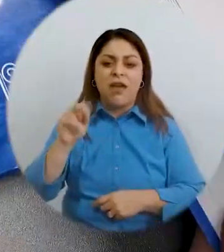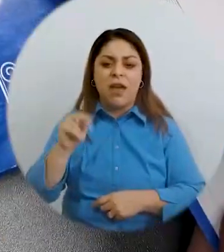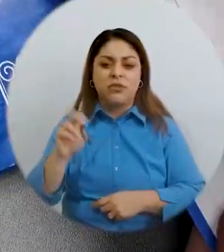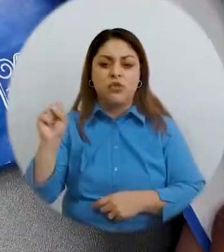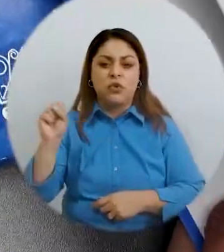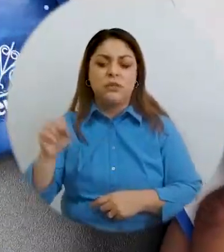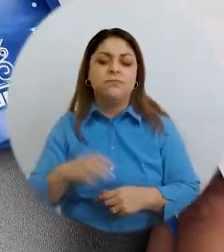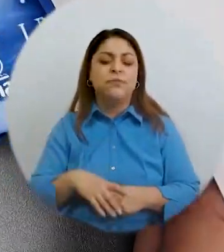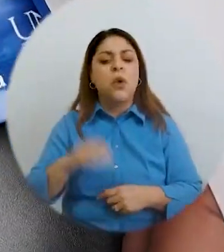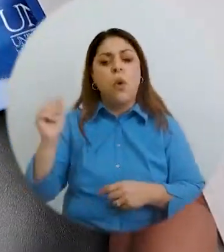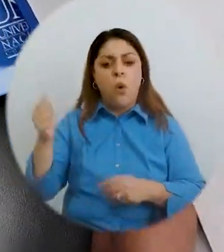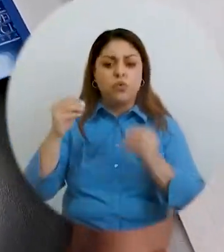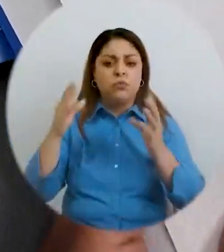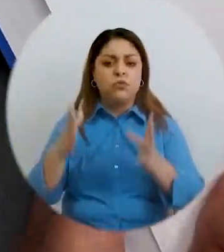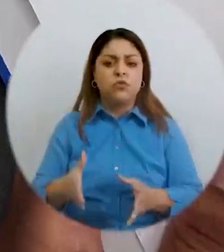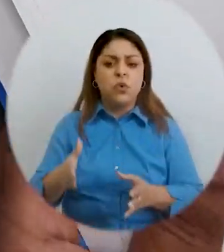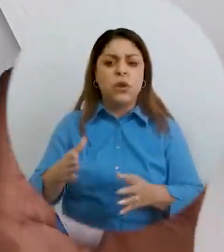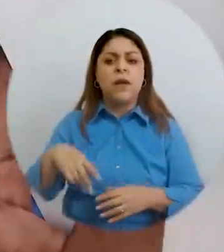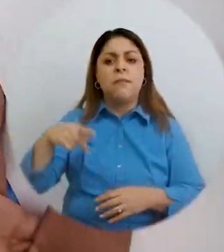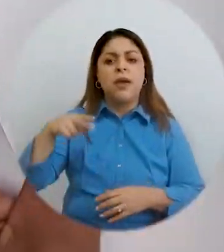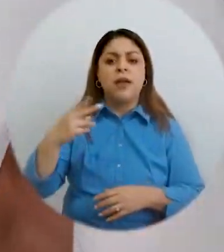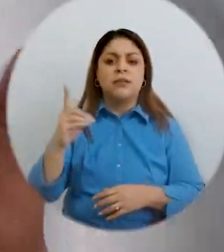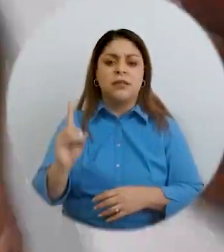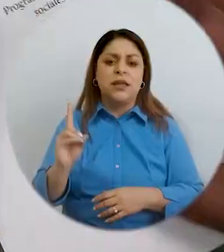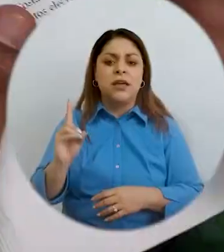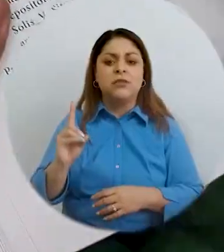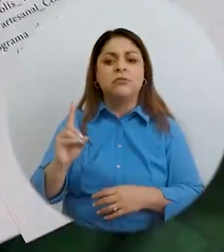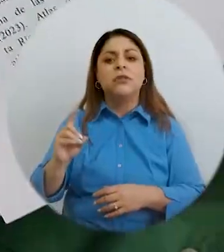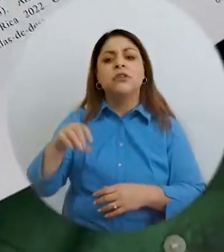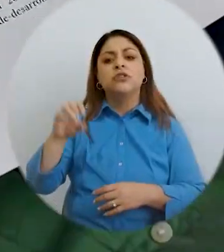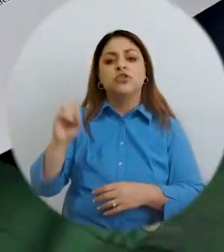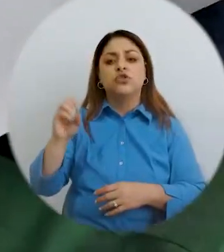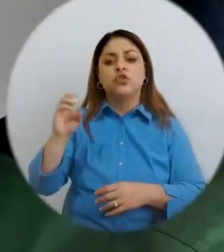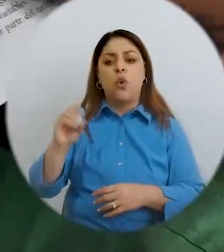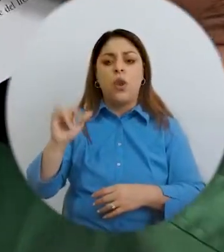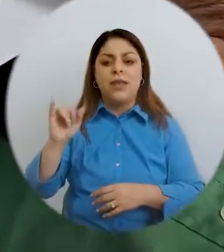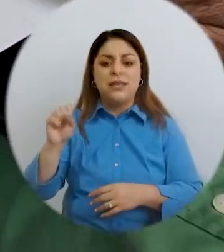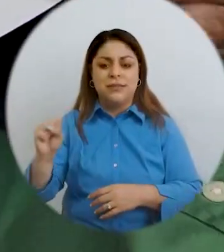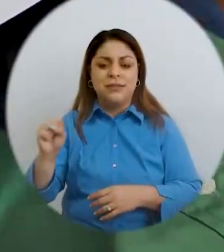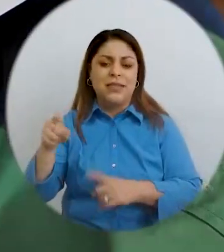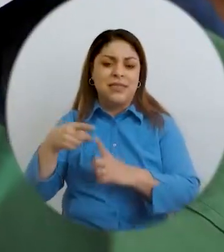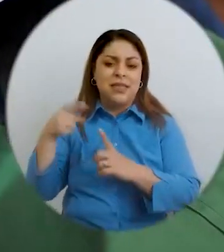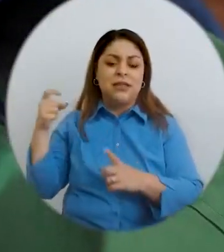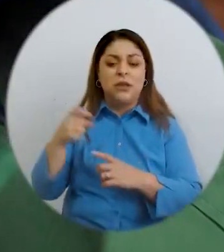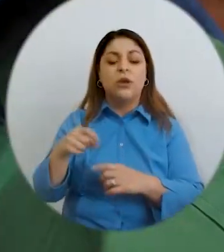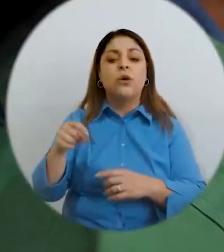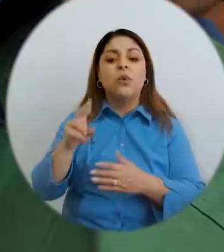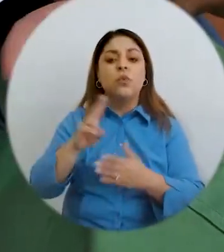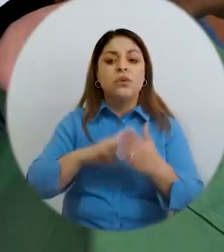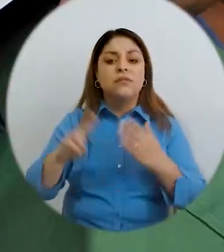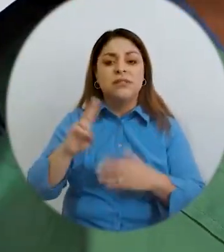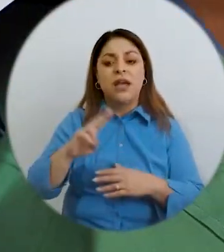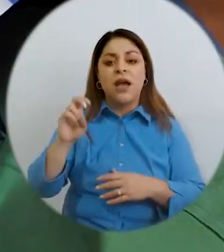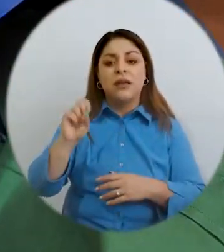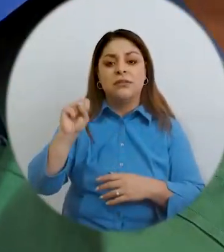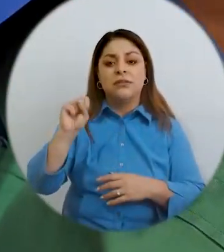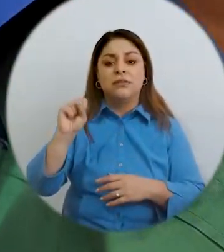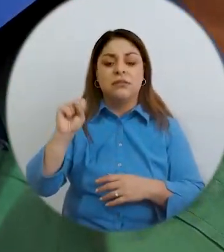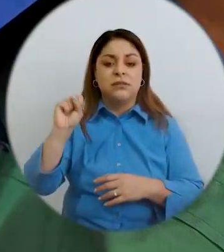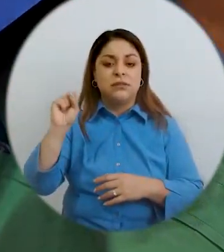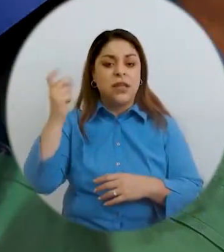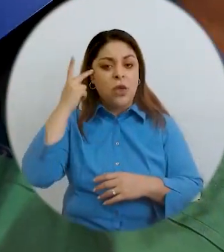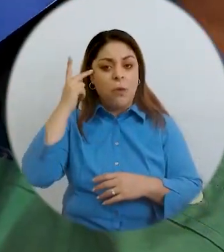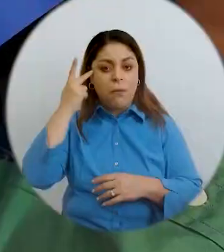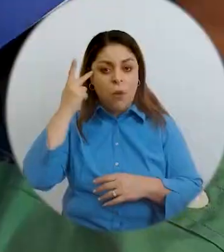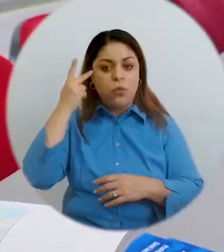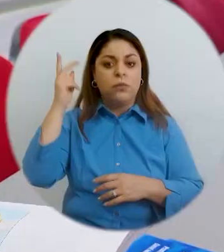otros académicos como la profesora doctora Sueli Funlán de la Universidad de Sao Paulo también, que hacíamos un trabajo sobre la gestión de